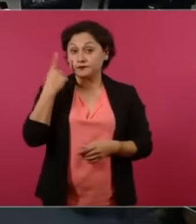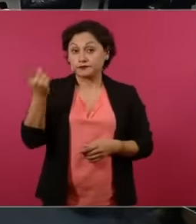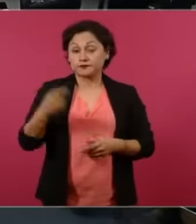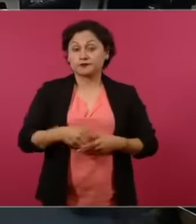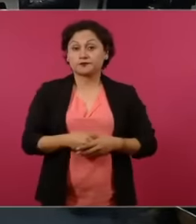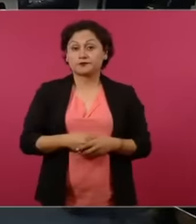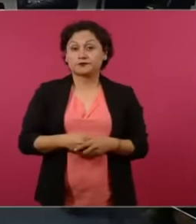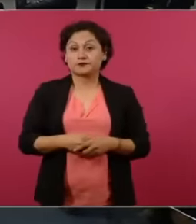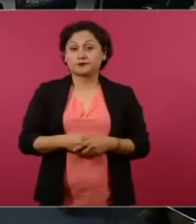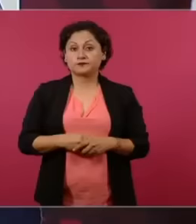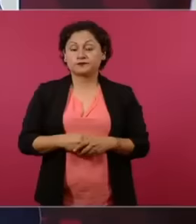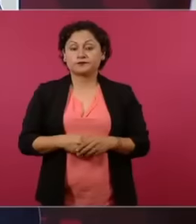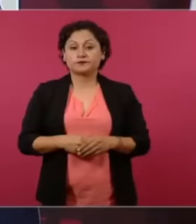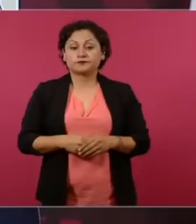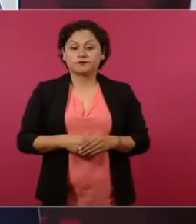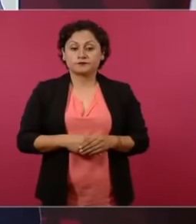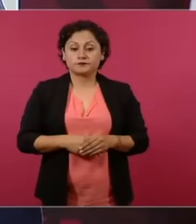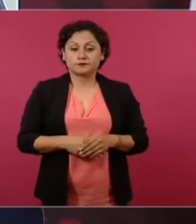todo eso es